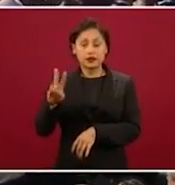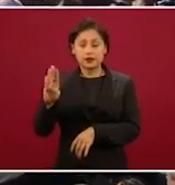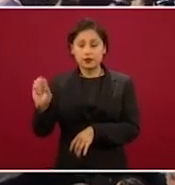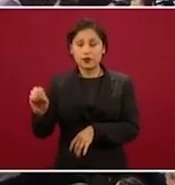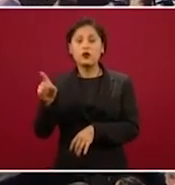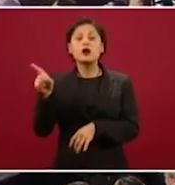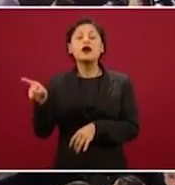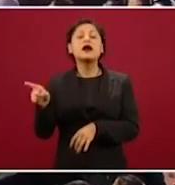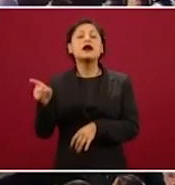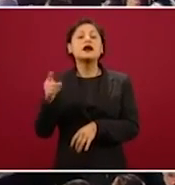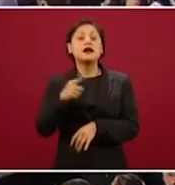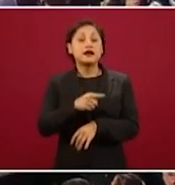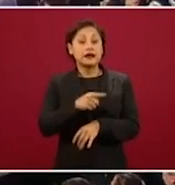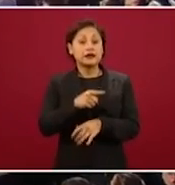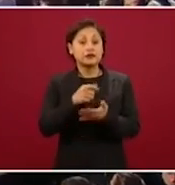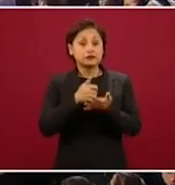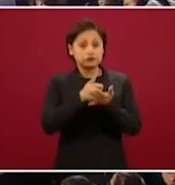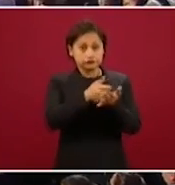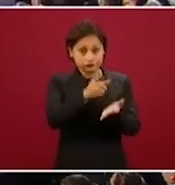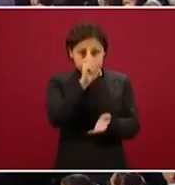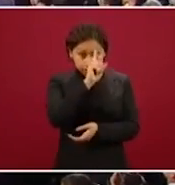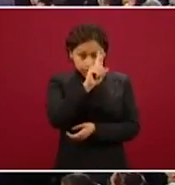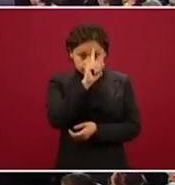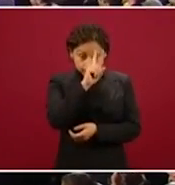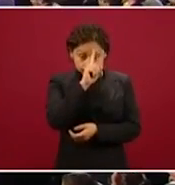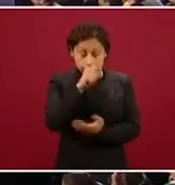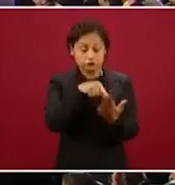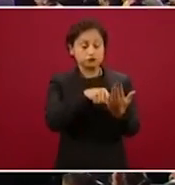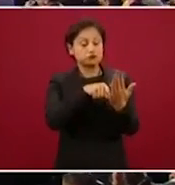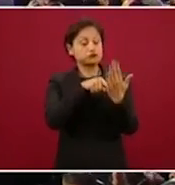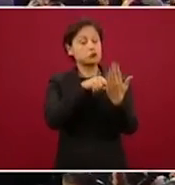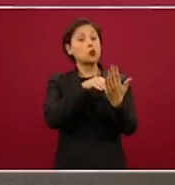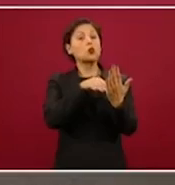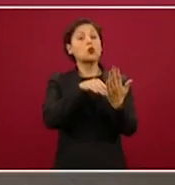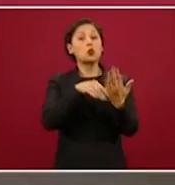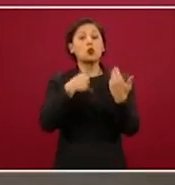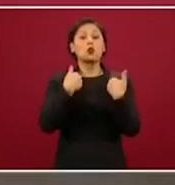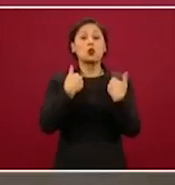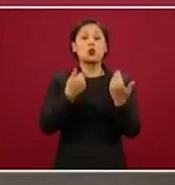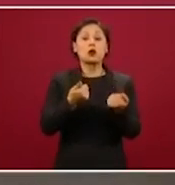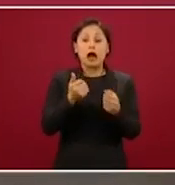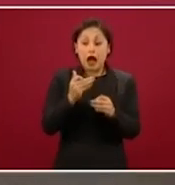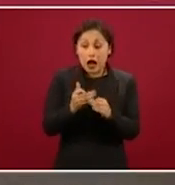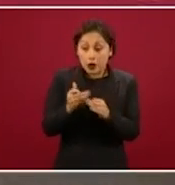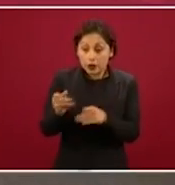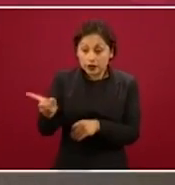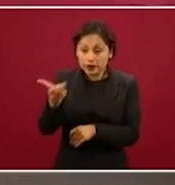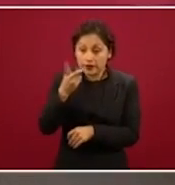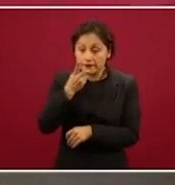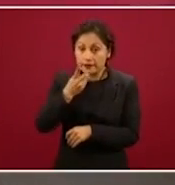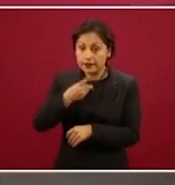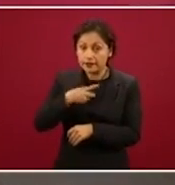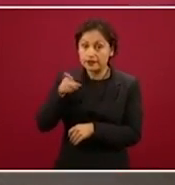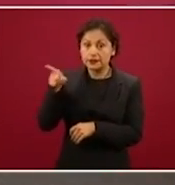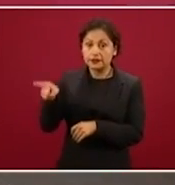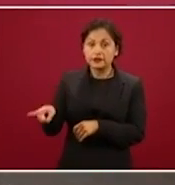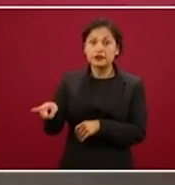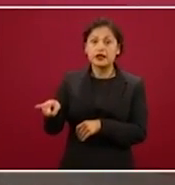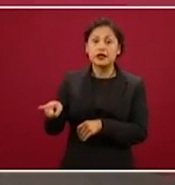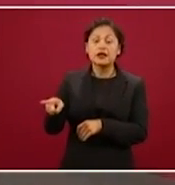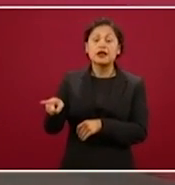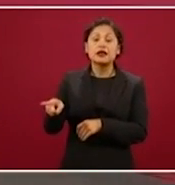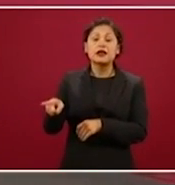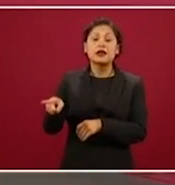y ahora me entero, es la primera vez que escucho esto, pero esa es mi opinión, es